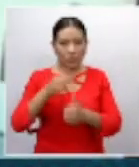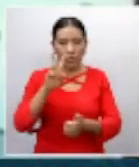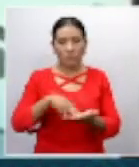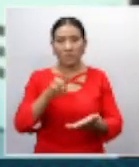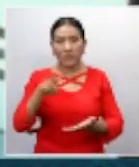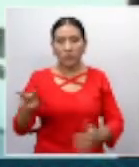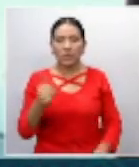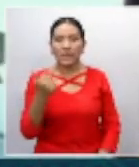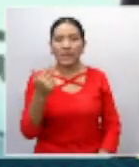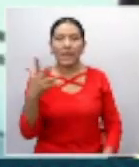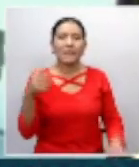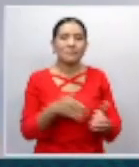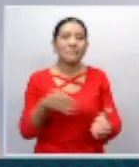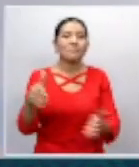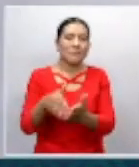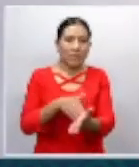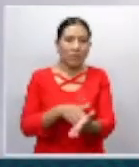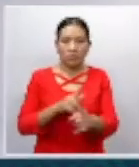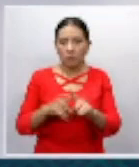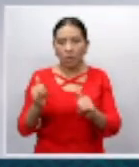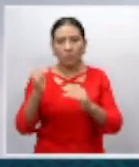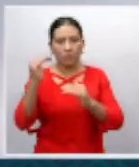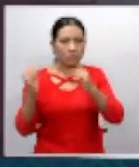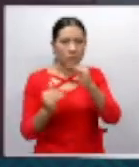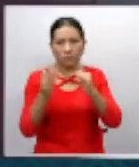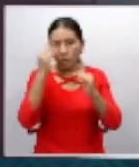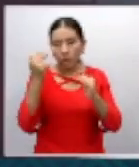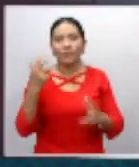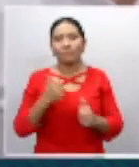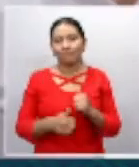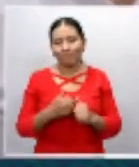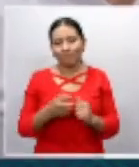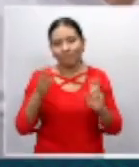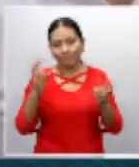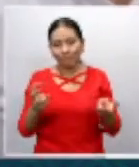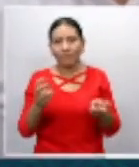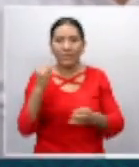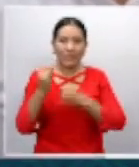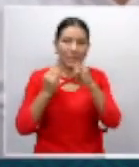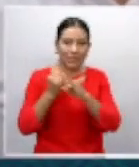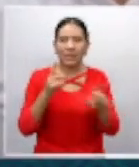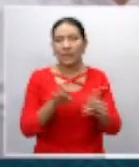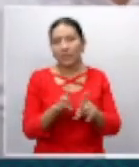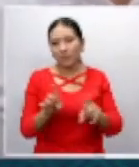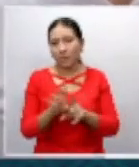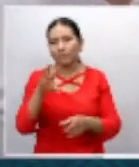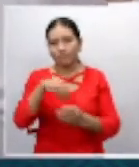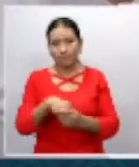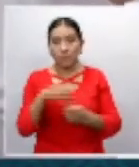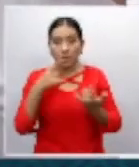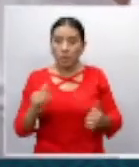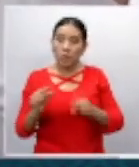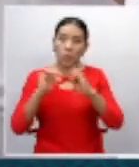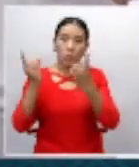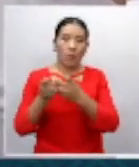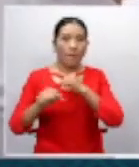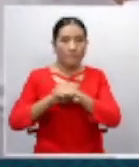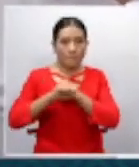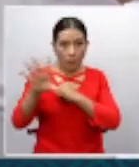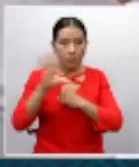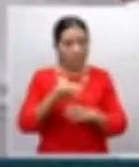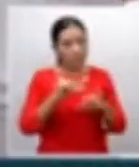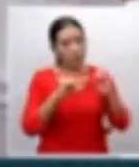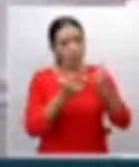2022 por diversas razones externas e internas. Juntos, sector público y sector privado, tenemos que